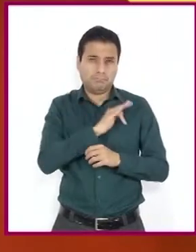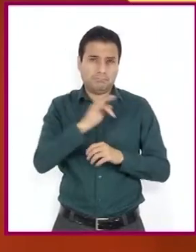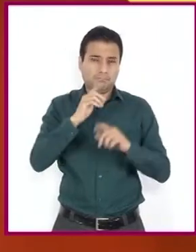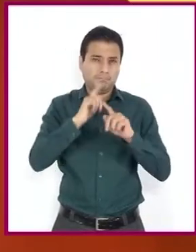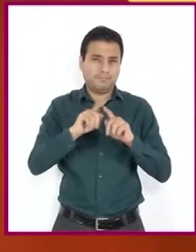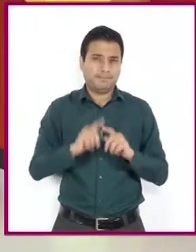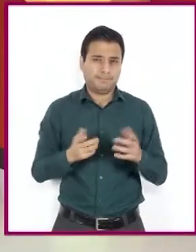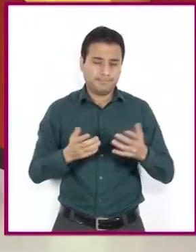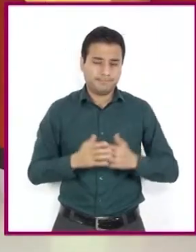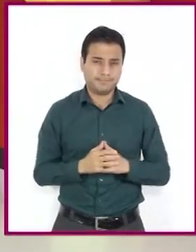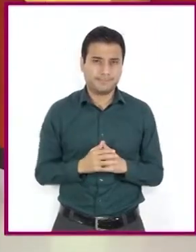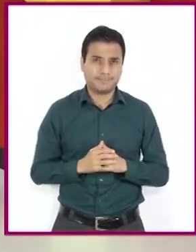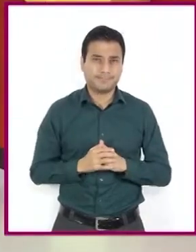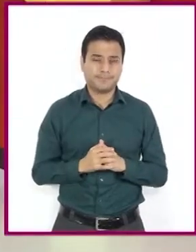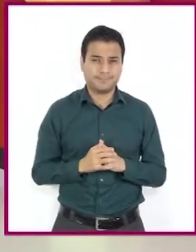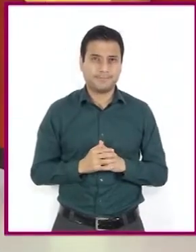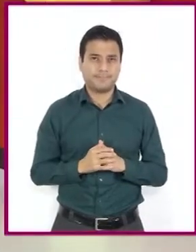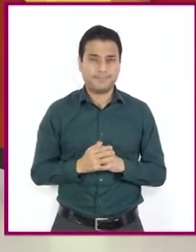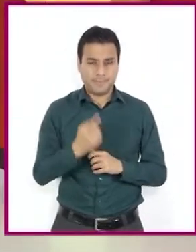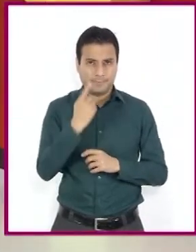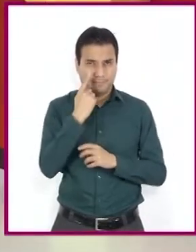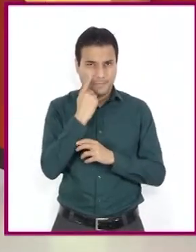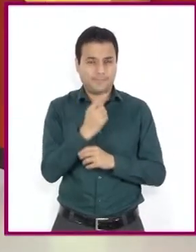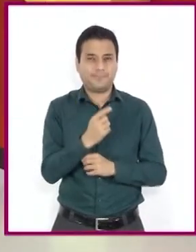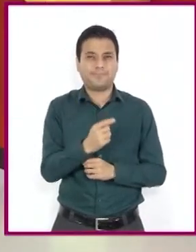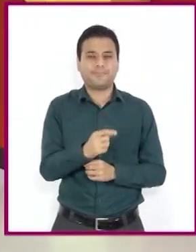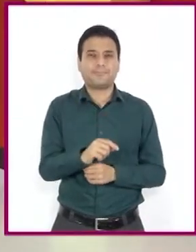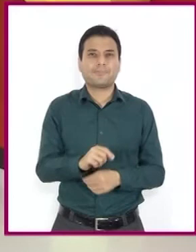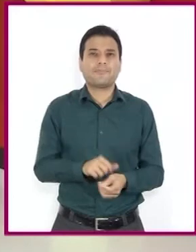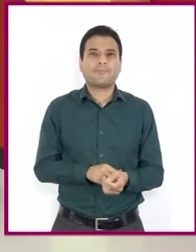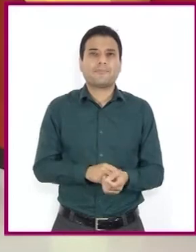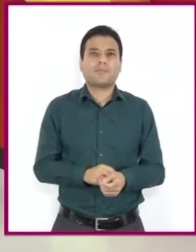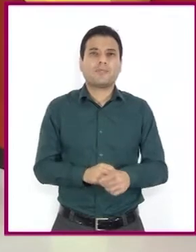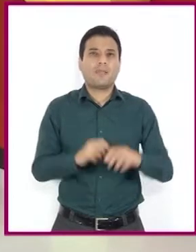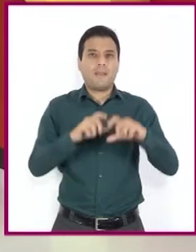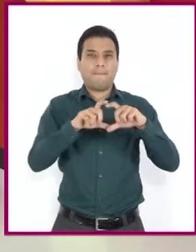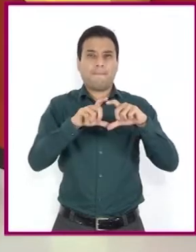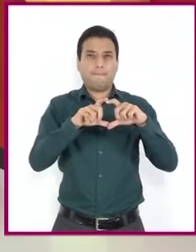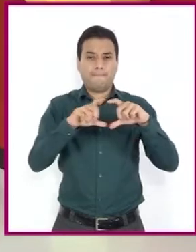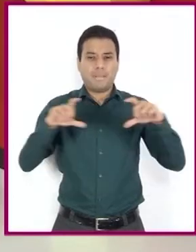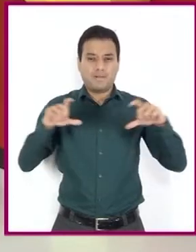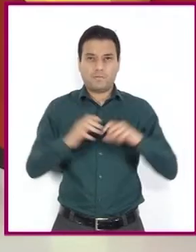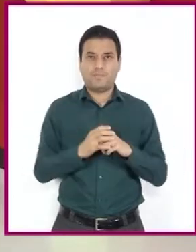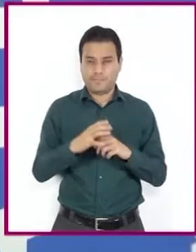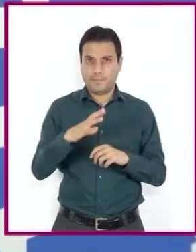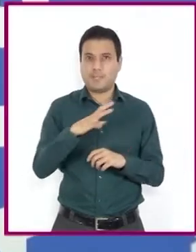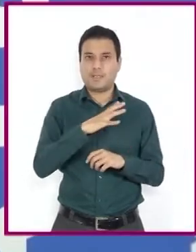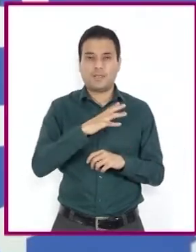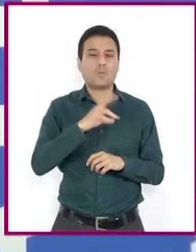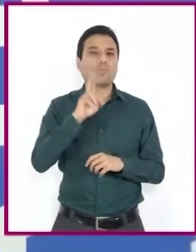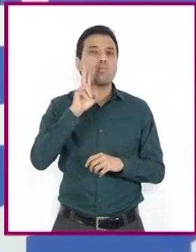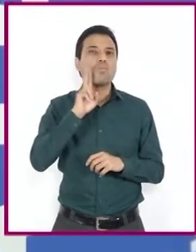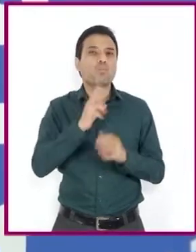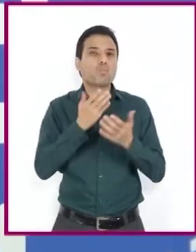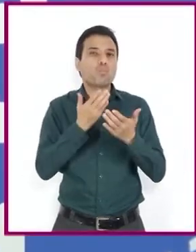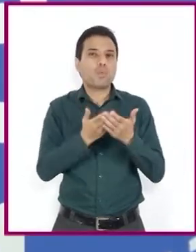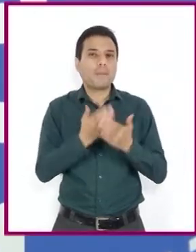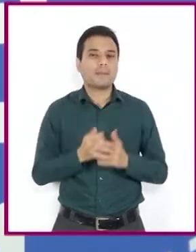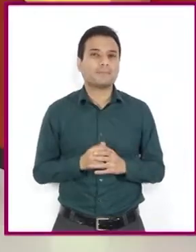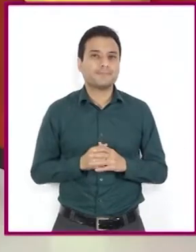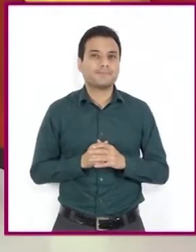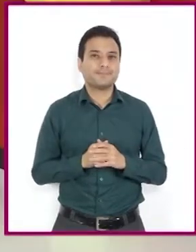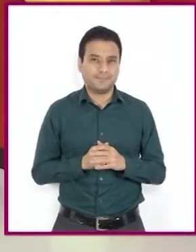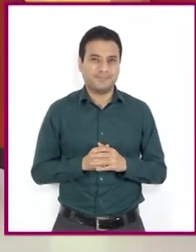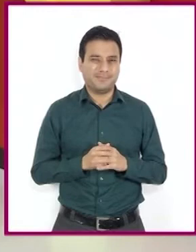tipos. Retomamos la siguiente pista tomando el párrafo que contiene un argumento que apoya la postura